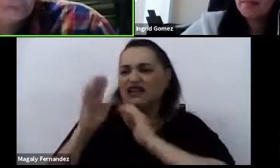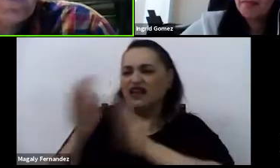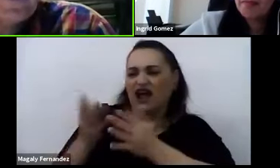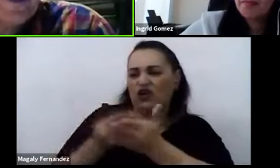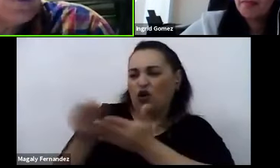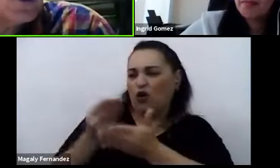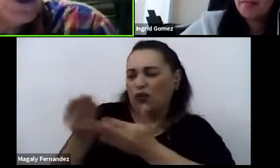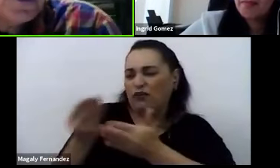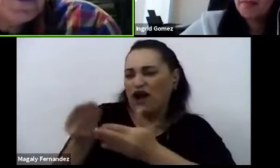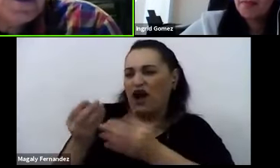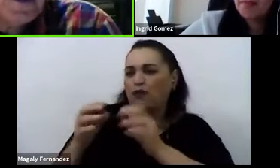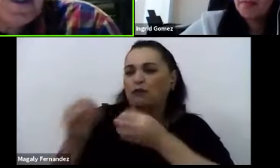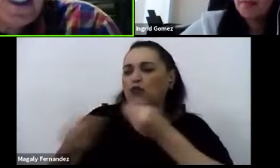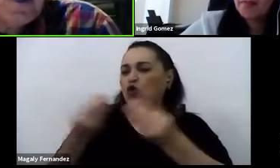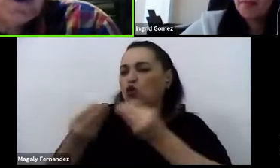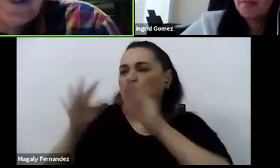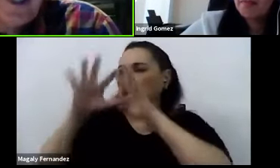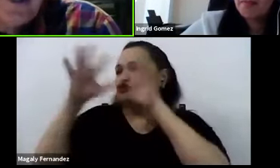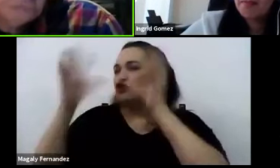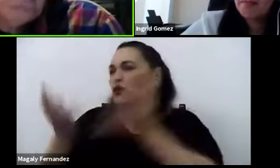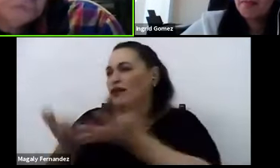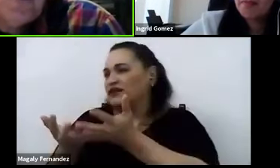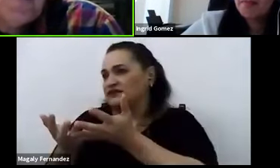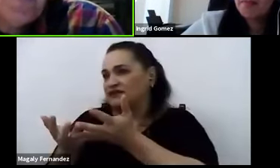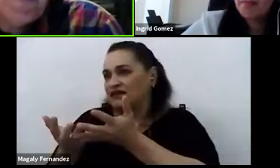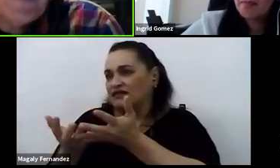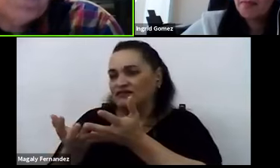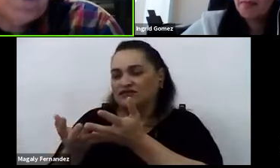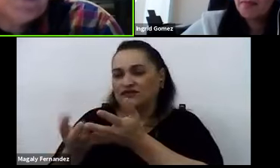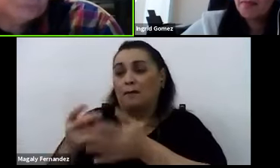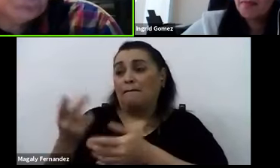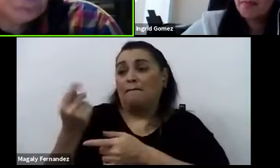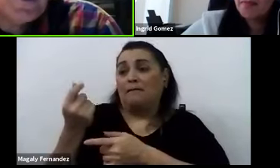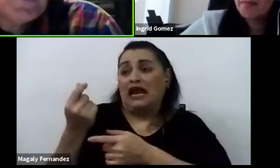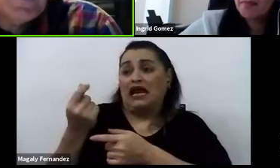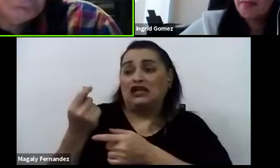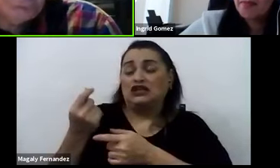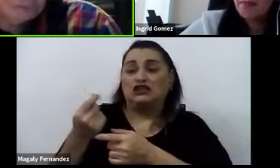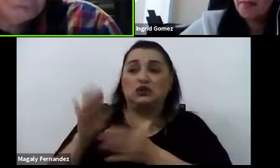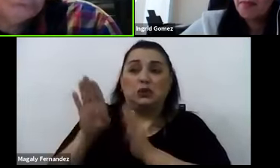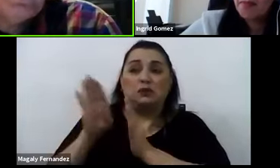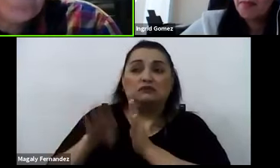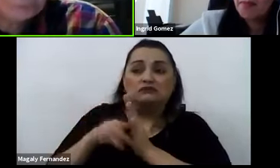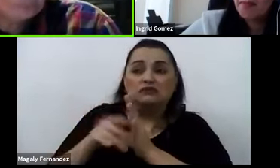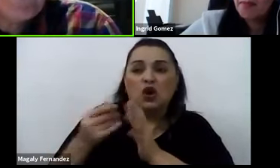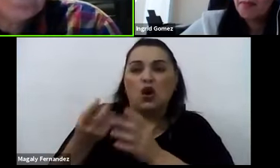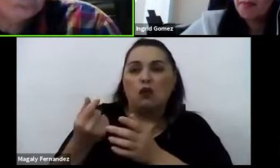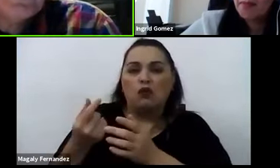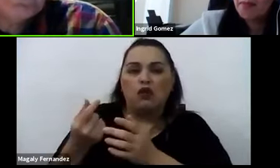productos globalizados a los que el precio y la comodidad y su